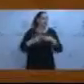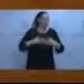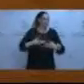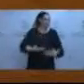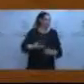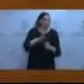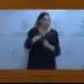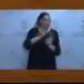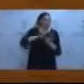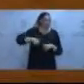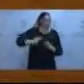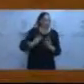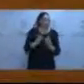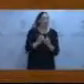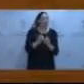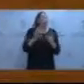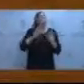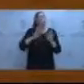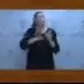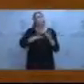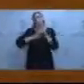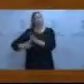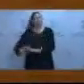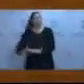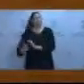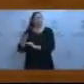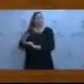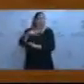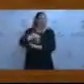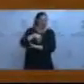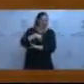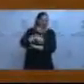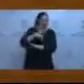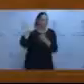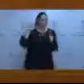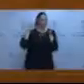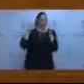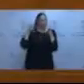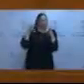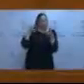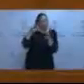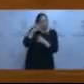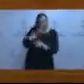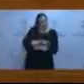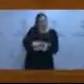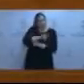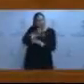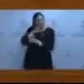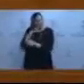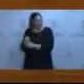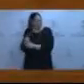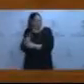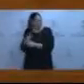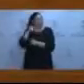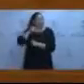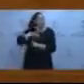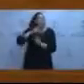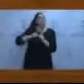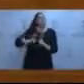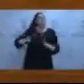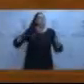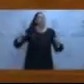bueno, dejemos de mentar al presidente, al que quiero hacerle un par de recomendaciones para este largo fin de semana. Una recomendación